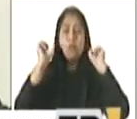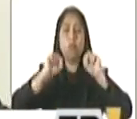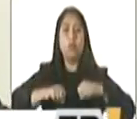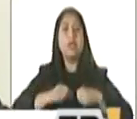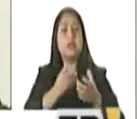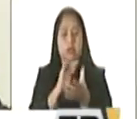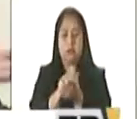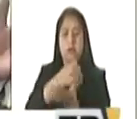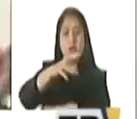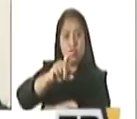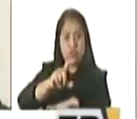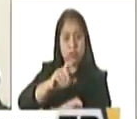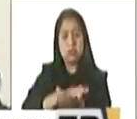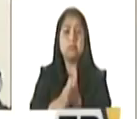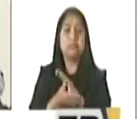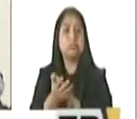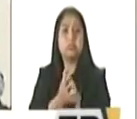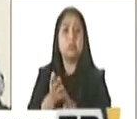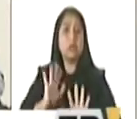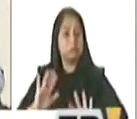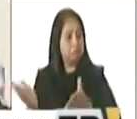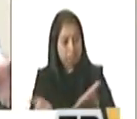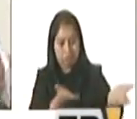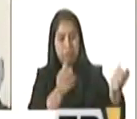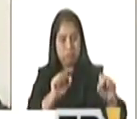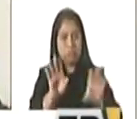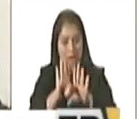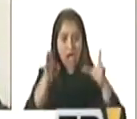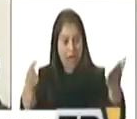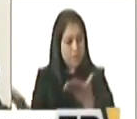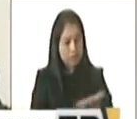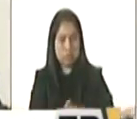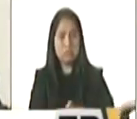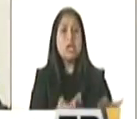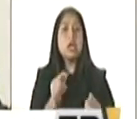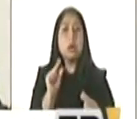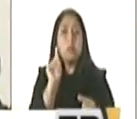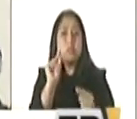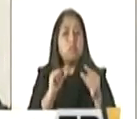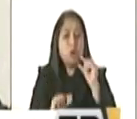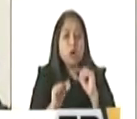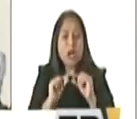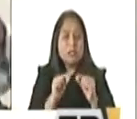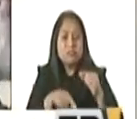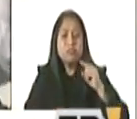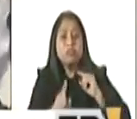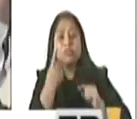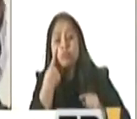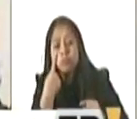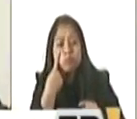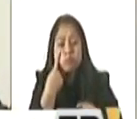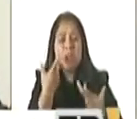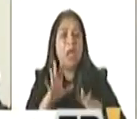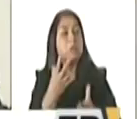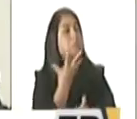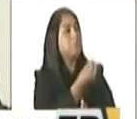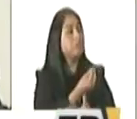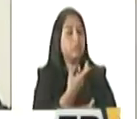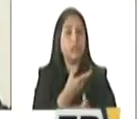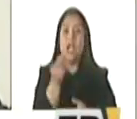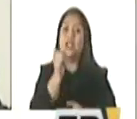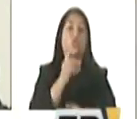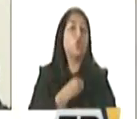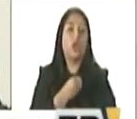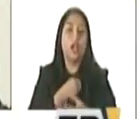gel para la gente, no hay ningún problema. Total, van a entrar poca gente. Lo que no queremos son grandes aglomeraciones de